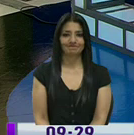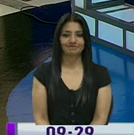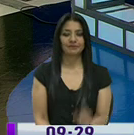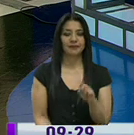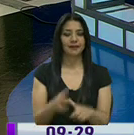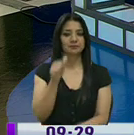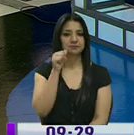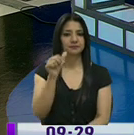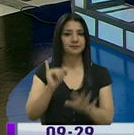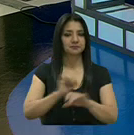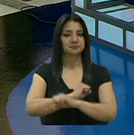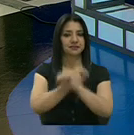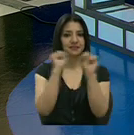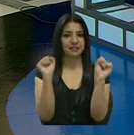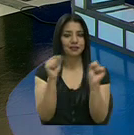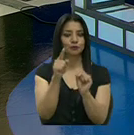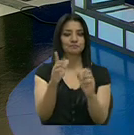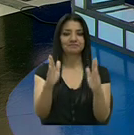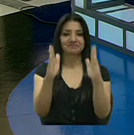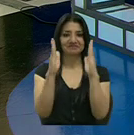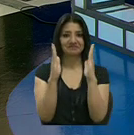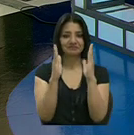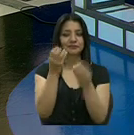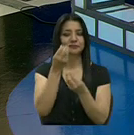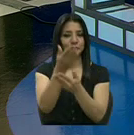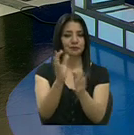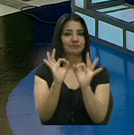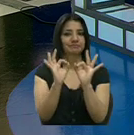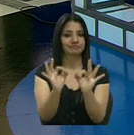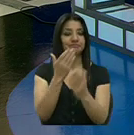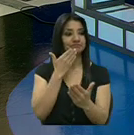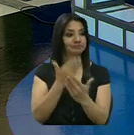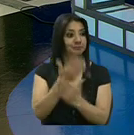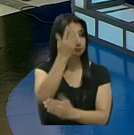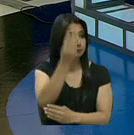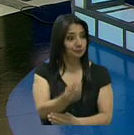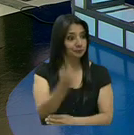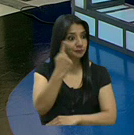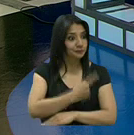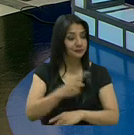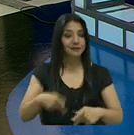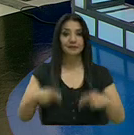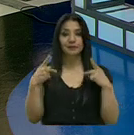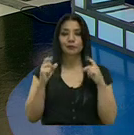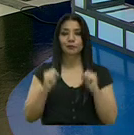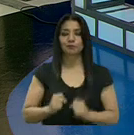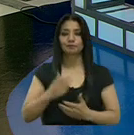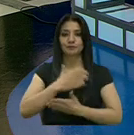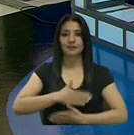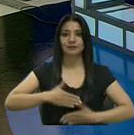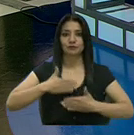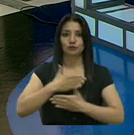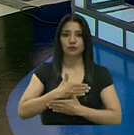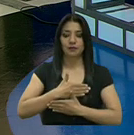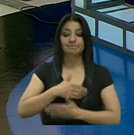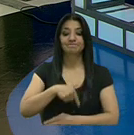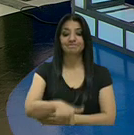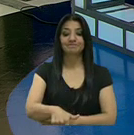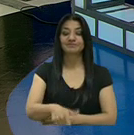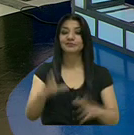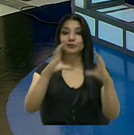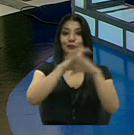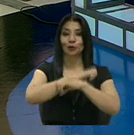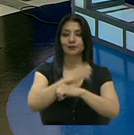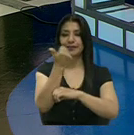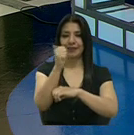acompañe de manera bien informados gracias un buen día y digamos un día a la vez 22 horas misión central de las noticias de